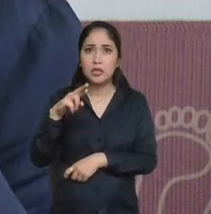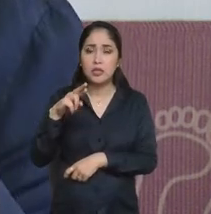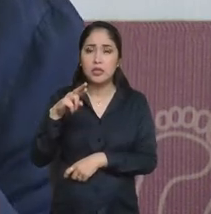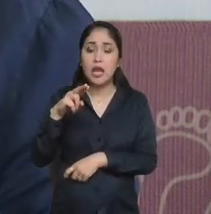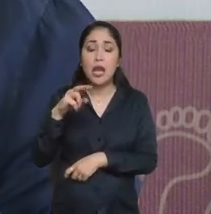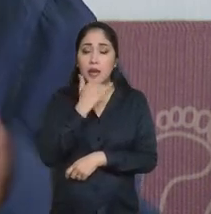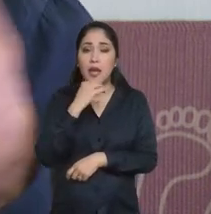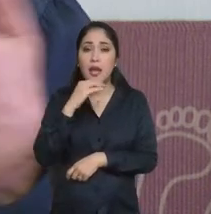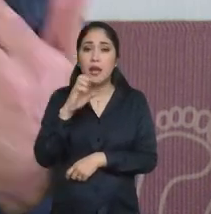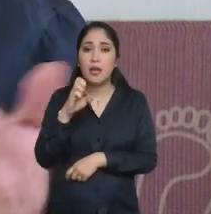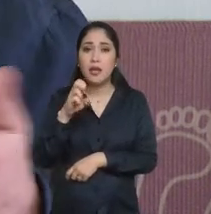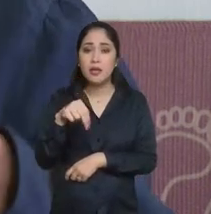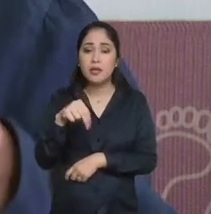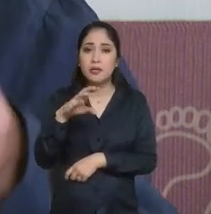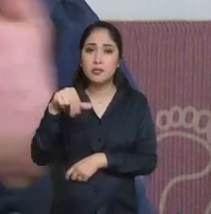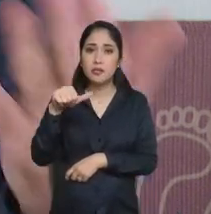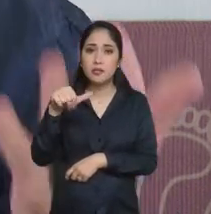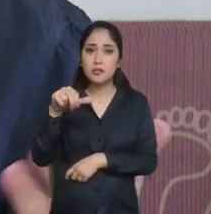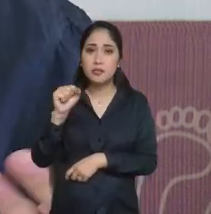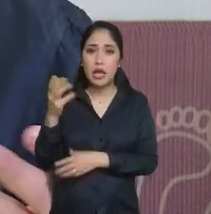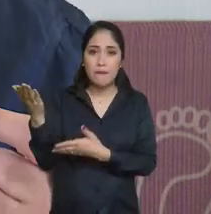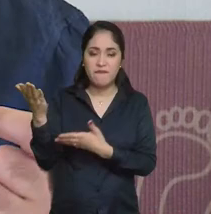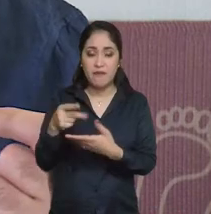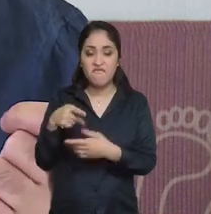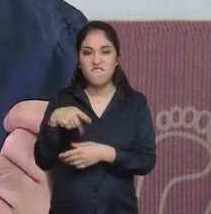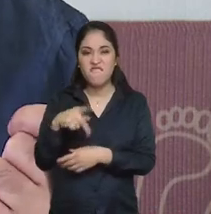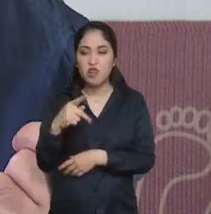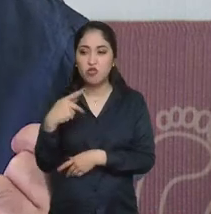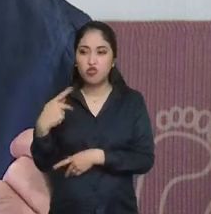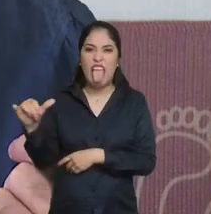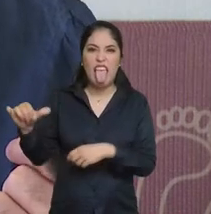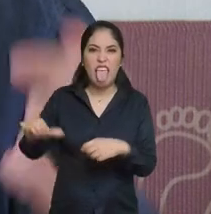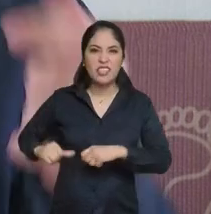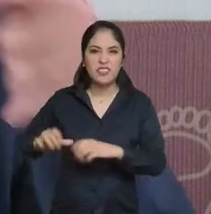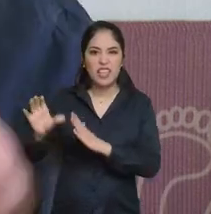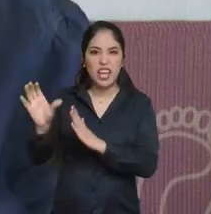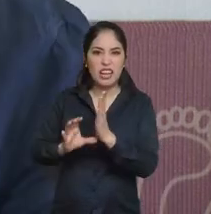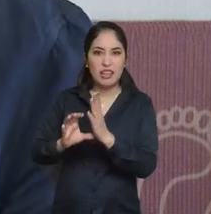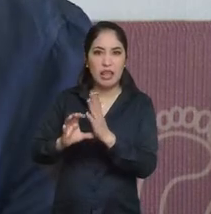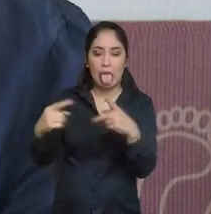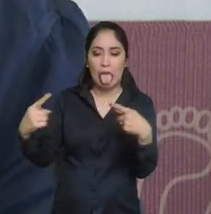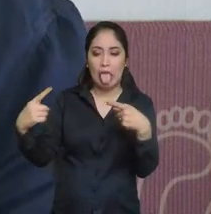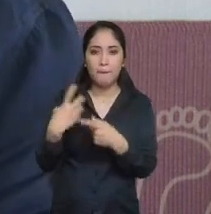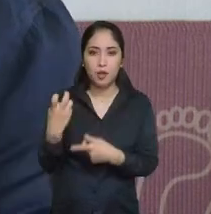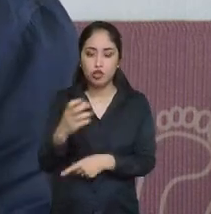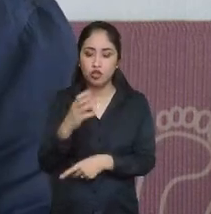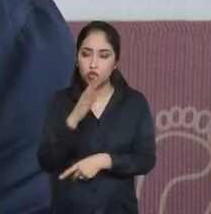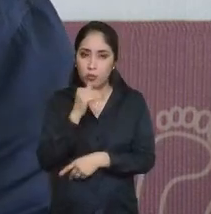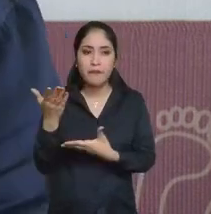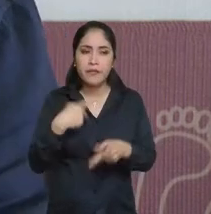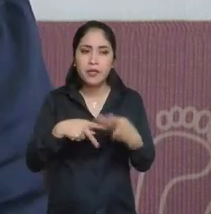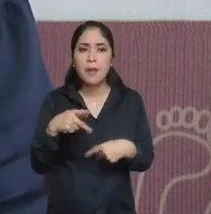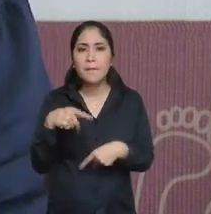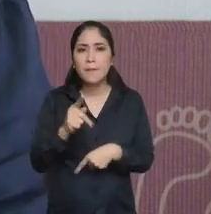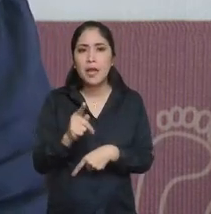precisamente para darle a conocer a los colectivos de personas buscadoras los avances de este centro. Al día de